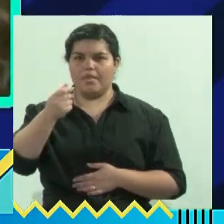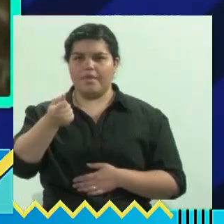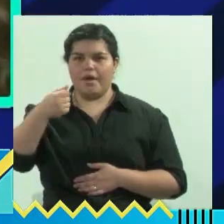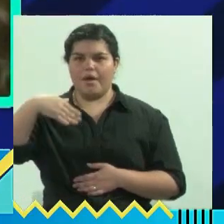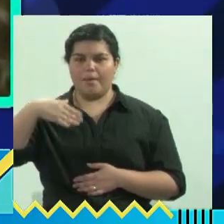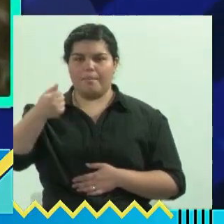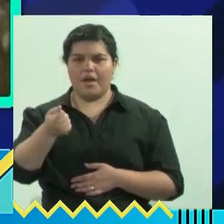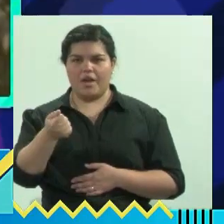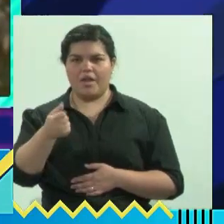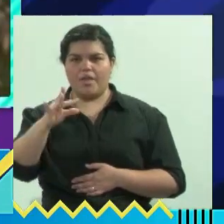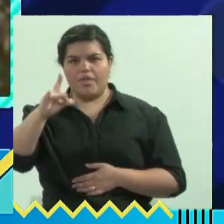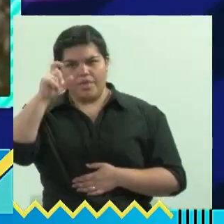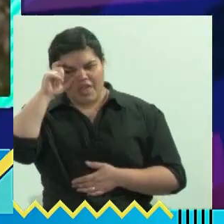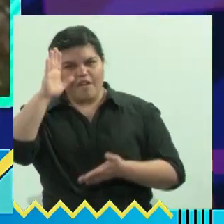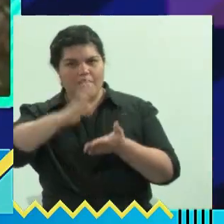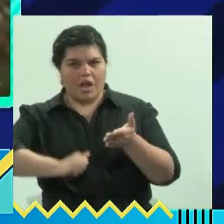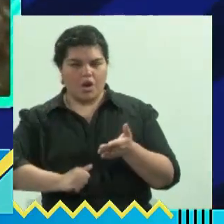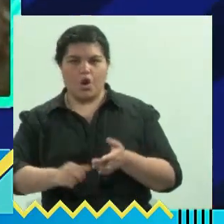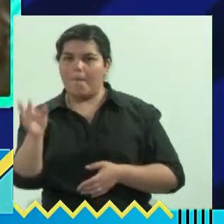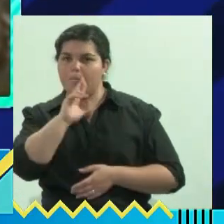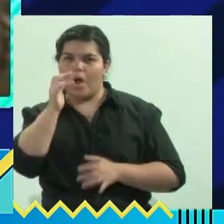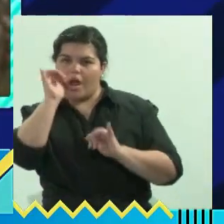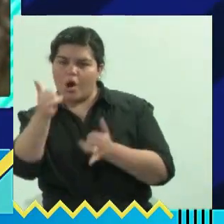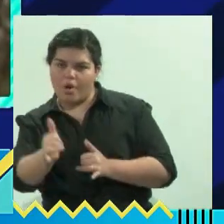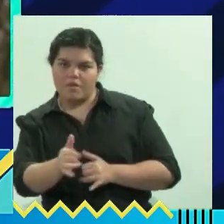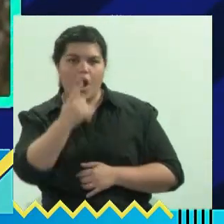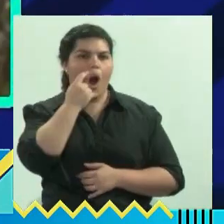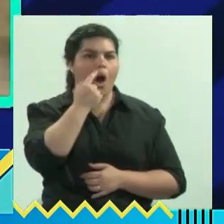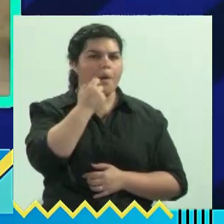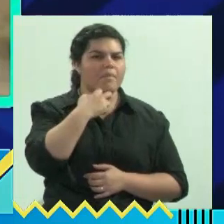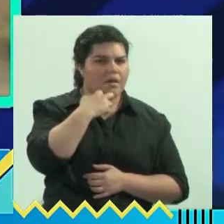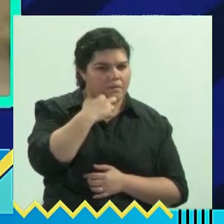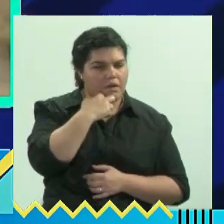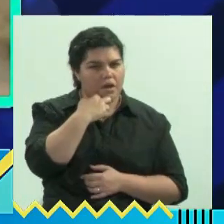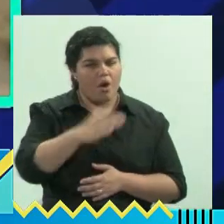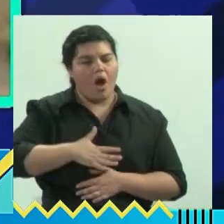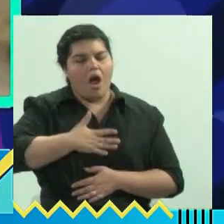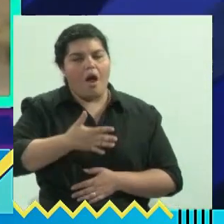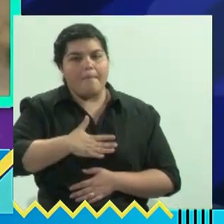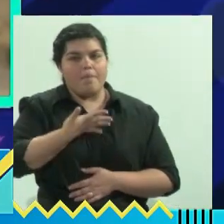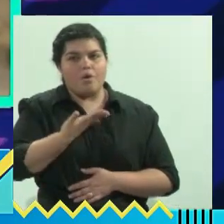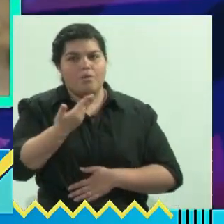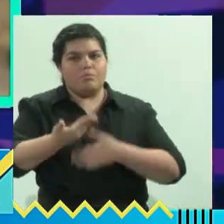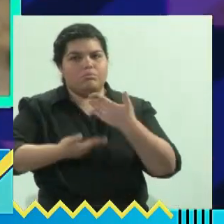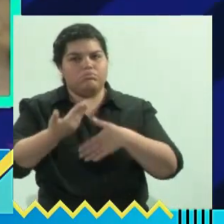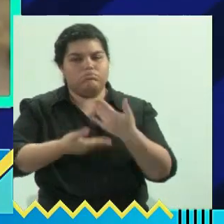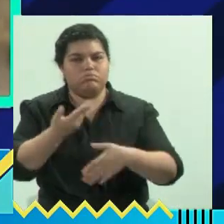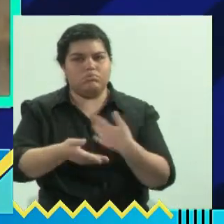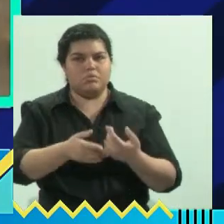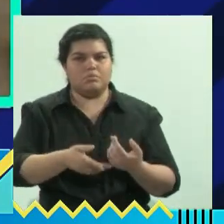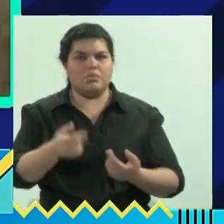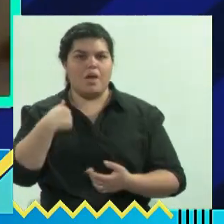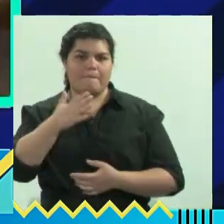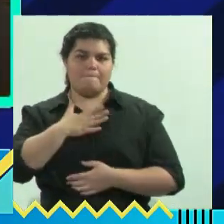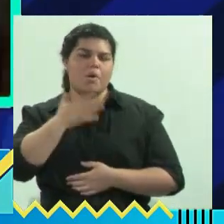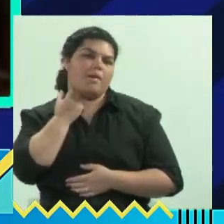¿no? Que es una chica, una joven que se enamora de una persona mayor. La cuestión es que se sigue con esa historia y bueno, termina suicidada, ¿no? Digo, y